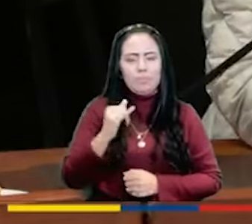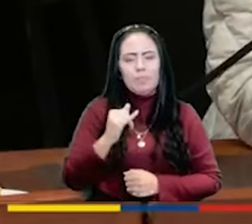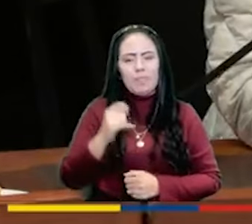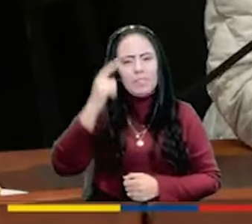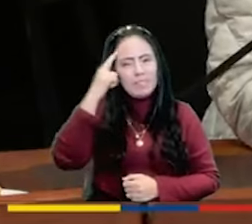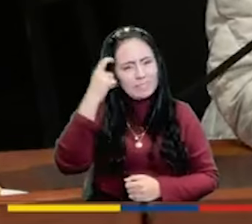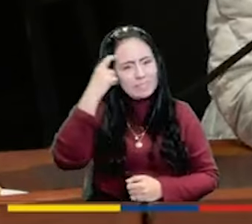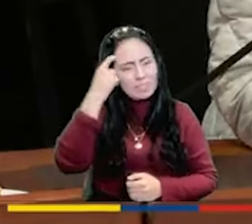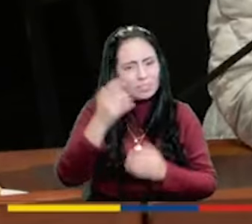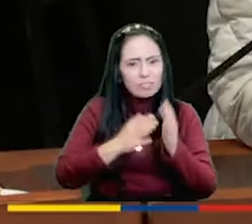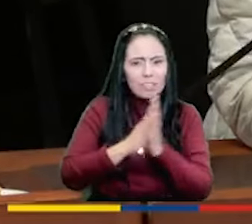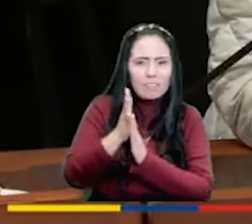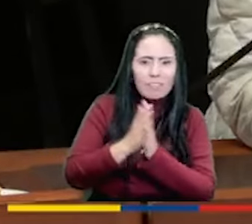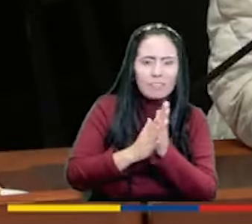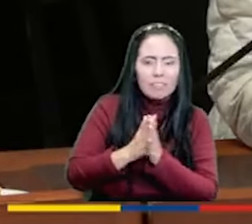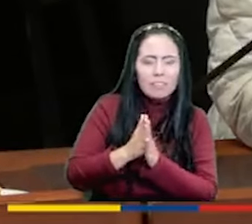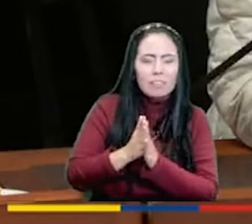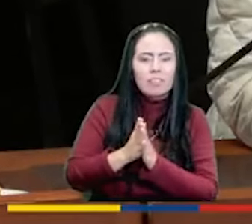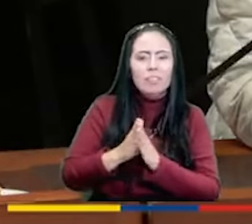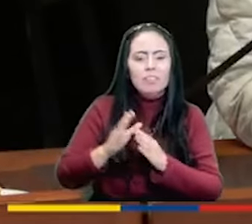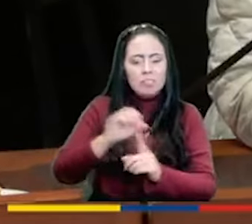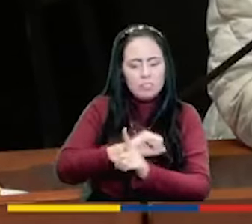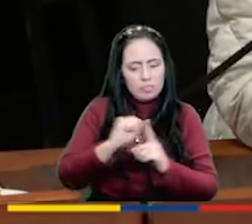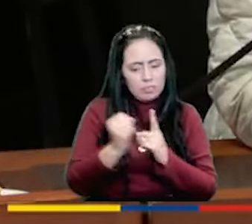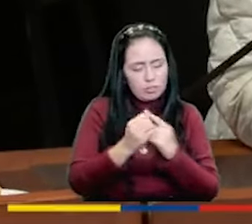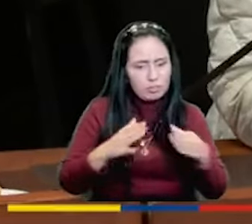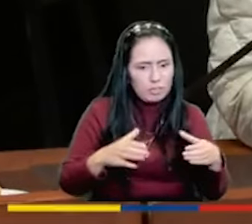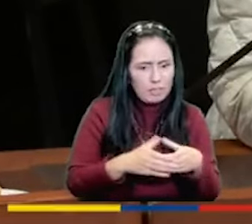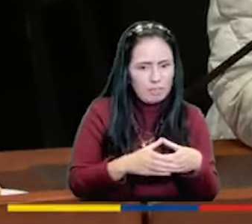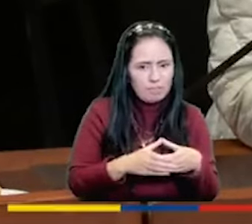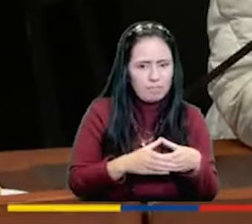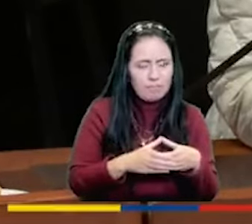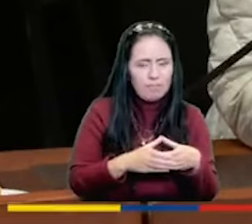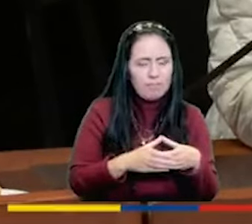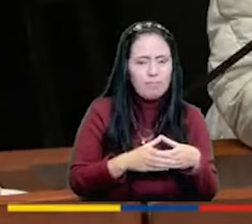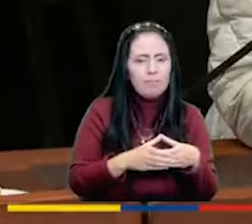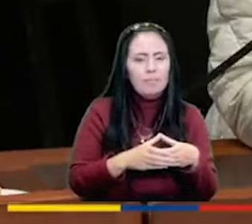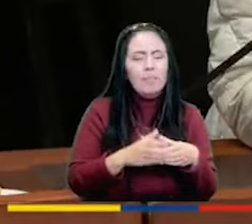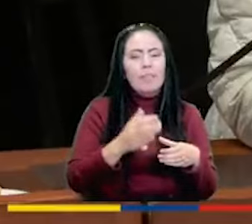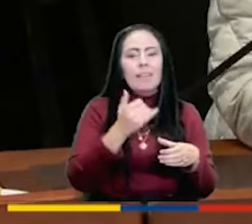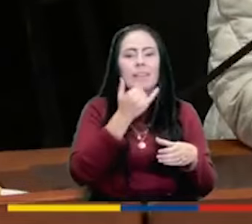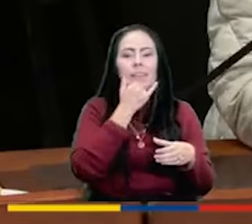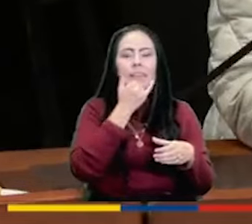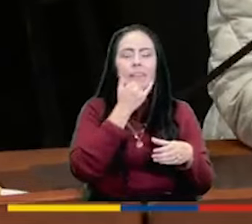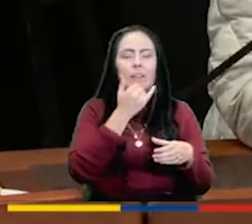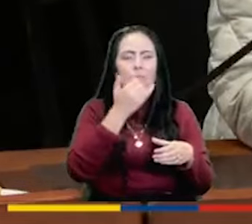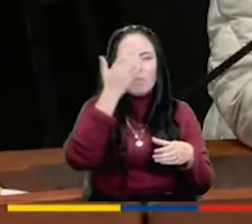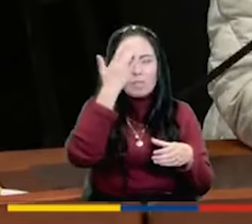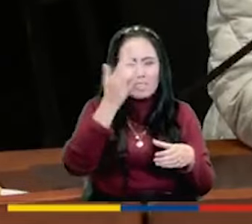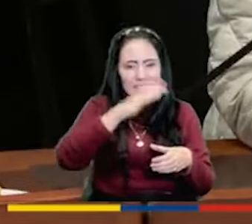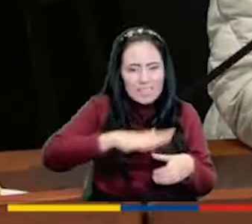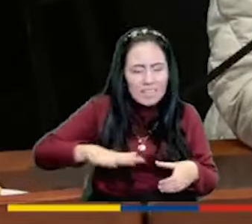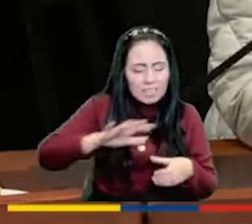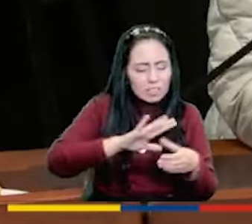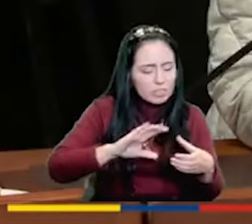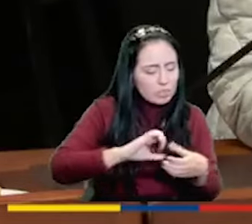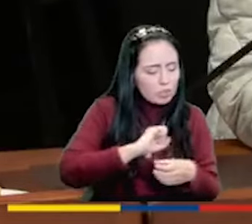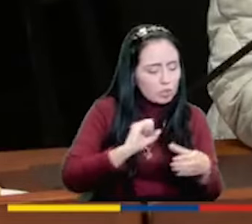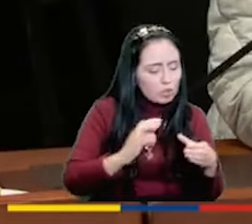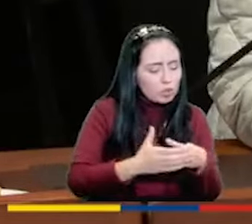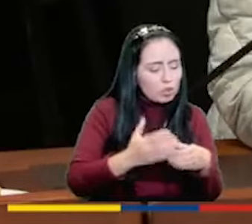desafío de sociedad, y que pasa por que esta sociedad tiene que